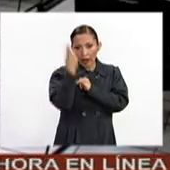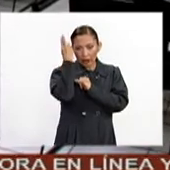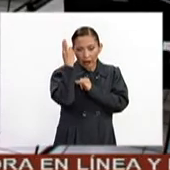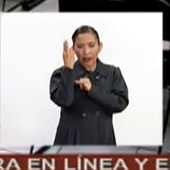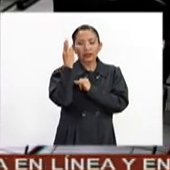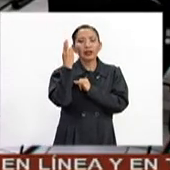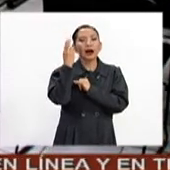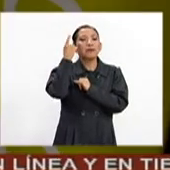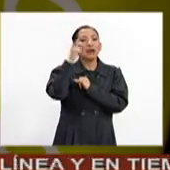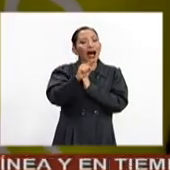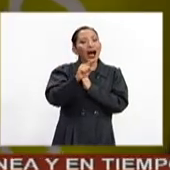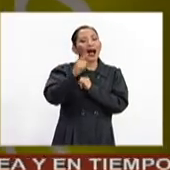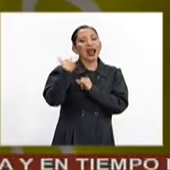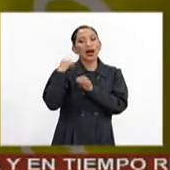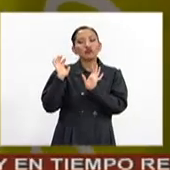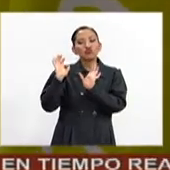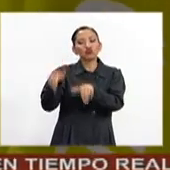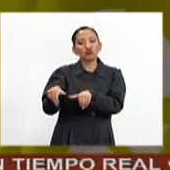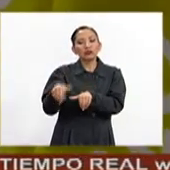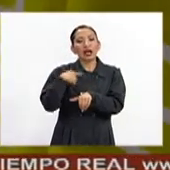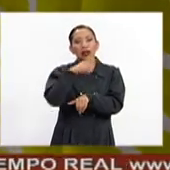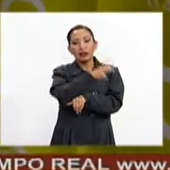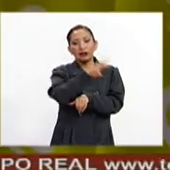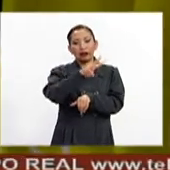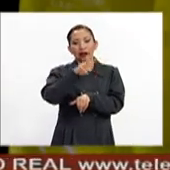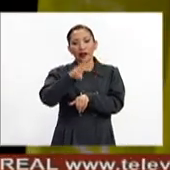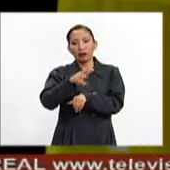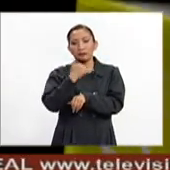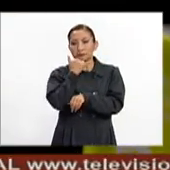universidad para el ingreso, que es